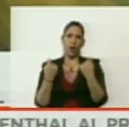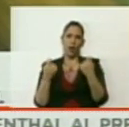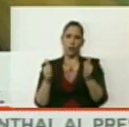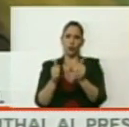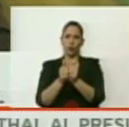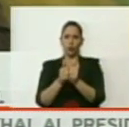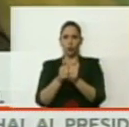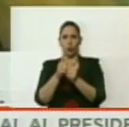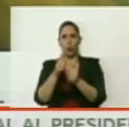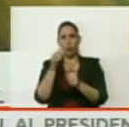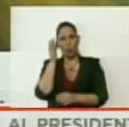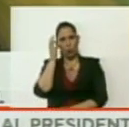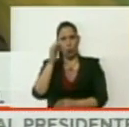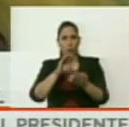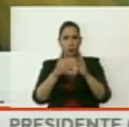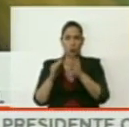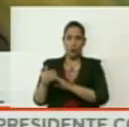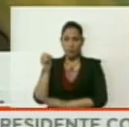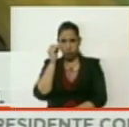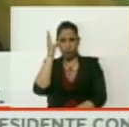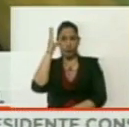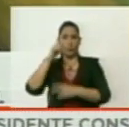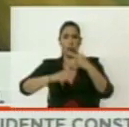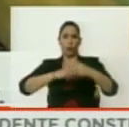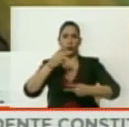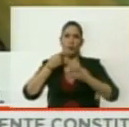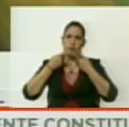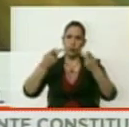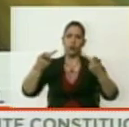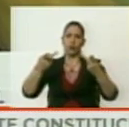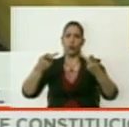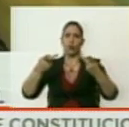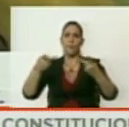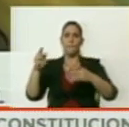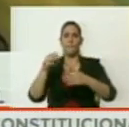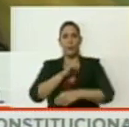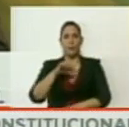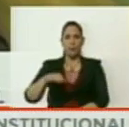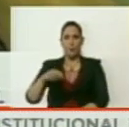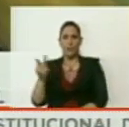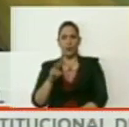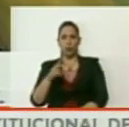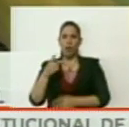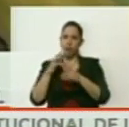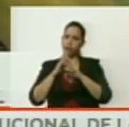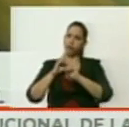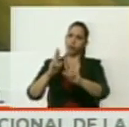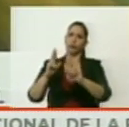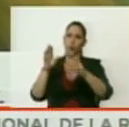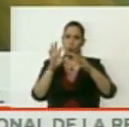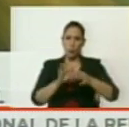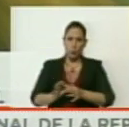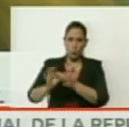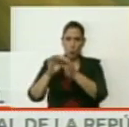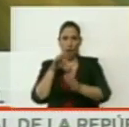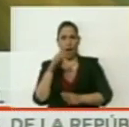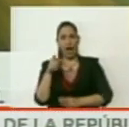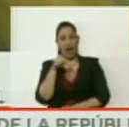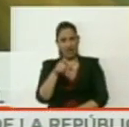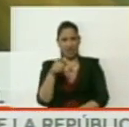comunas, con la capacidad productiva pública, privada de Venezuela y dar respuesta unitaria a esta